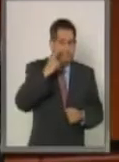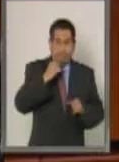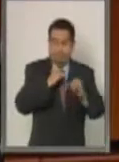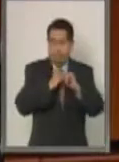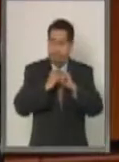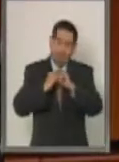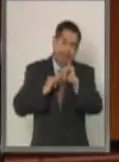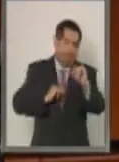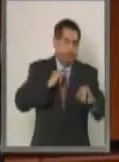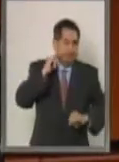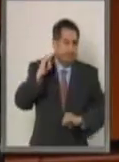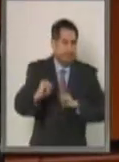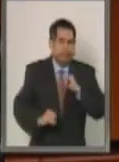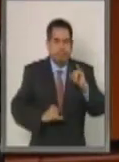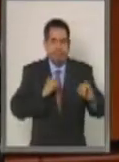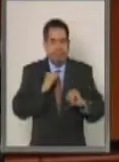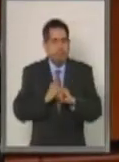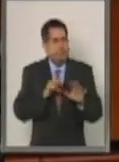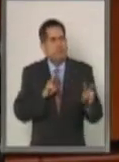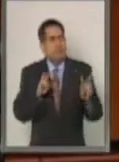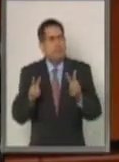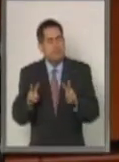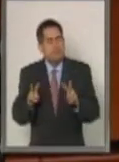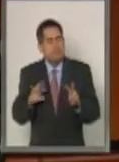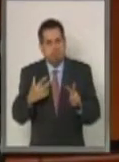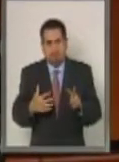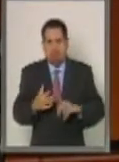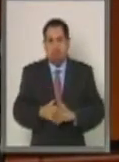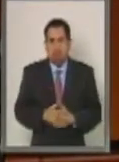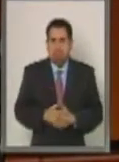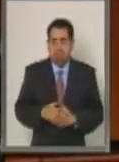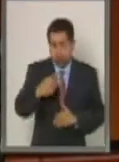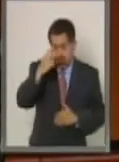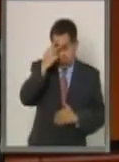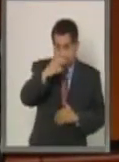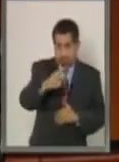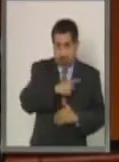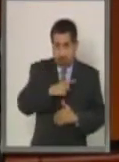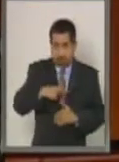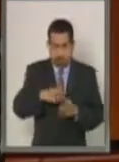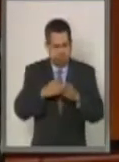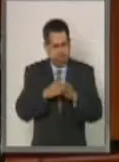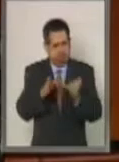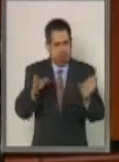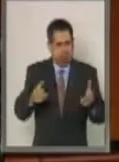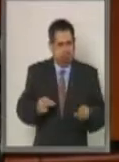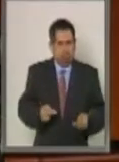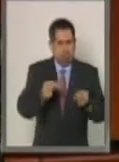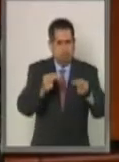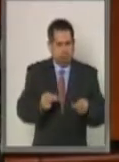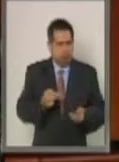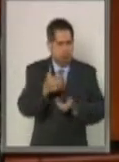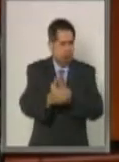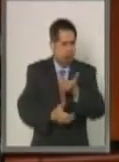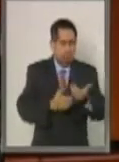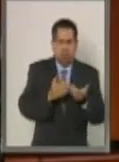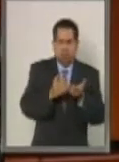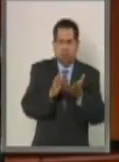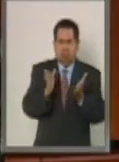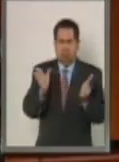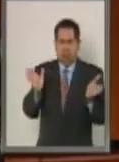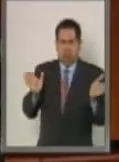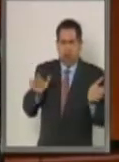internacional, México debe promover la apertura comercial y la